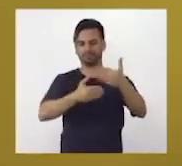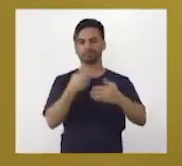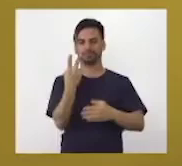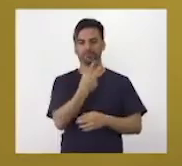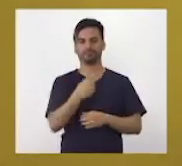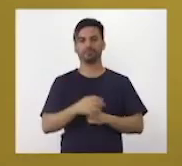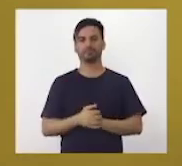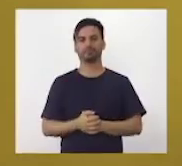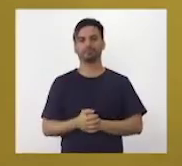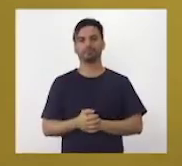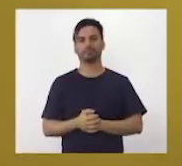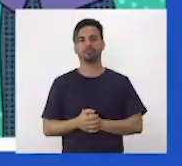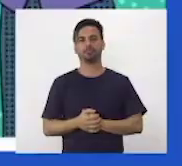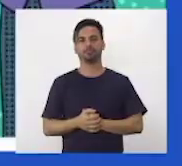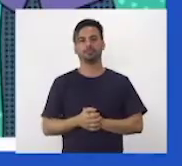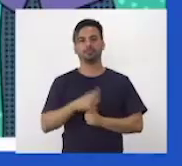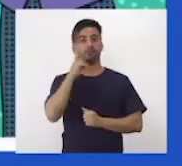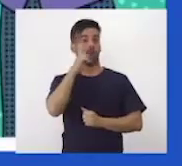un monomio.